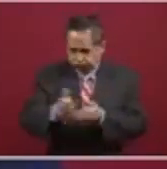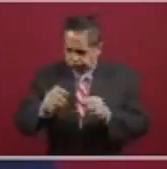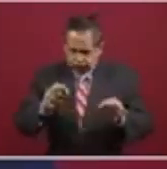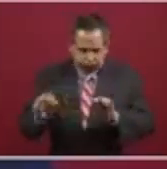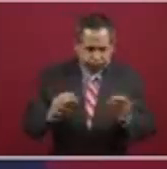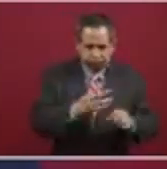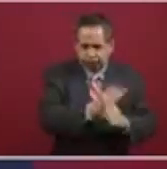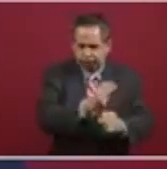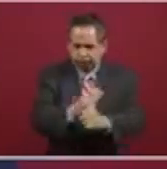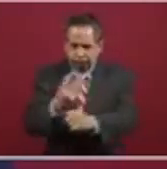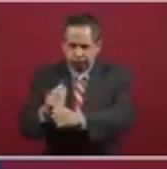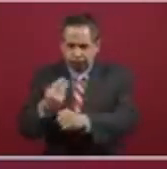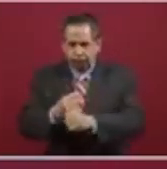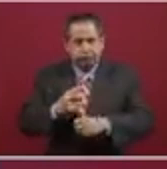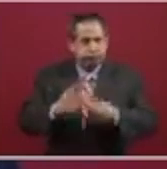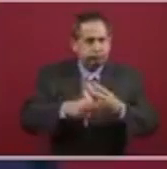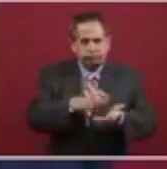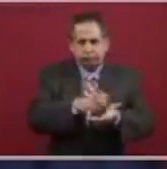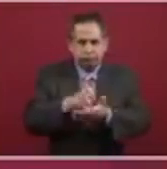Esto va a significar